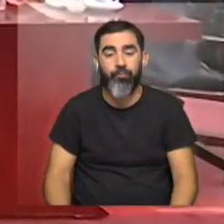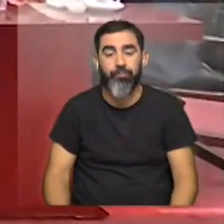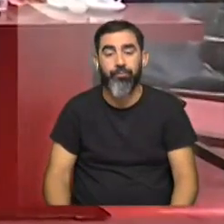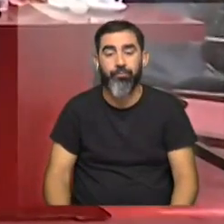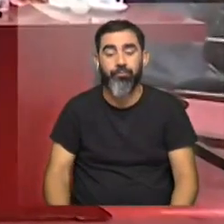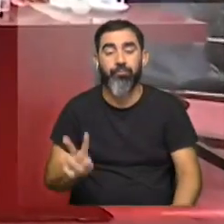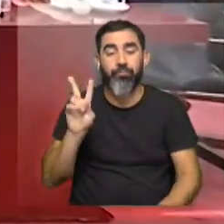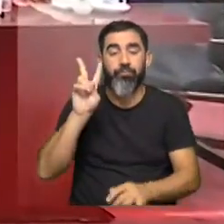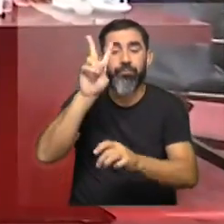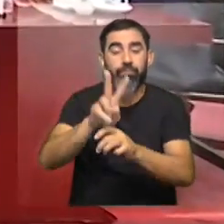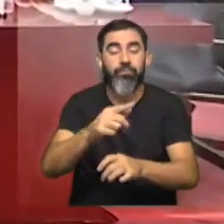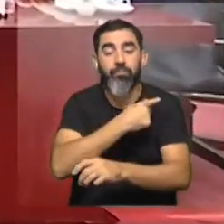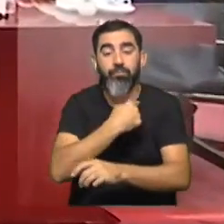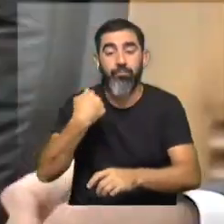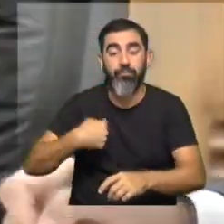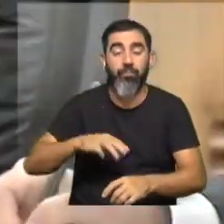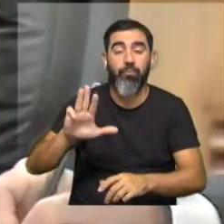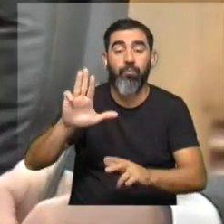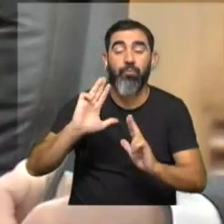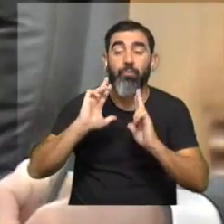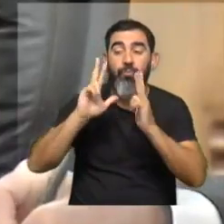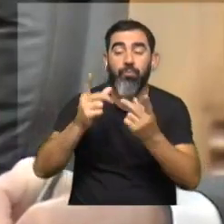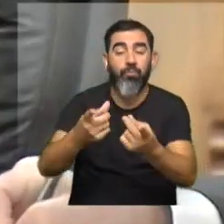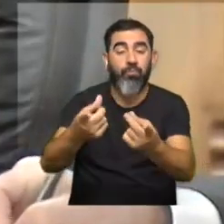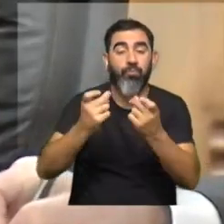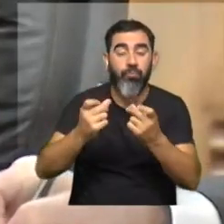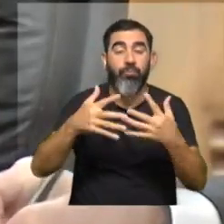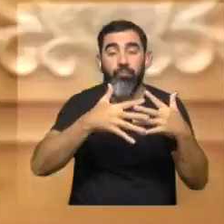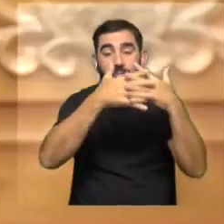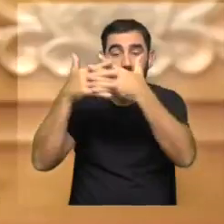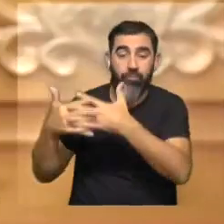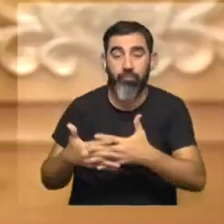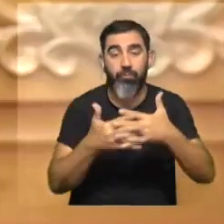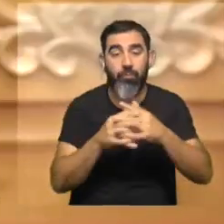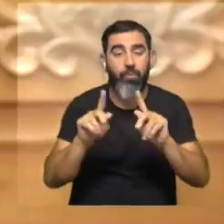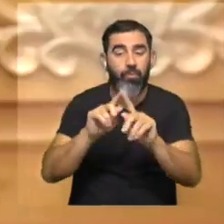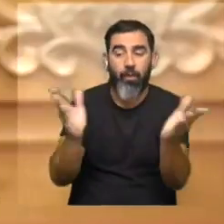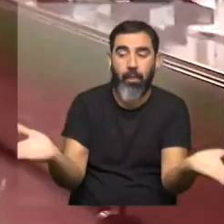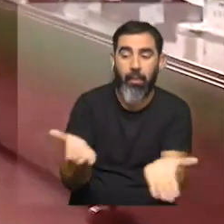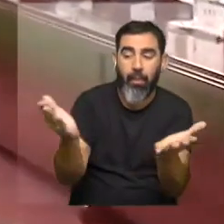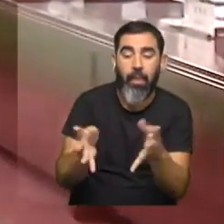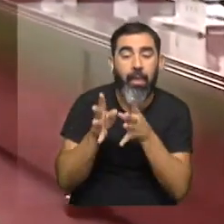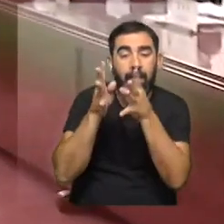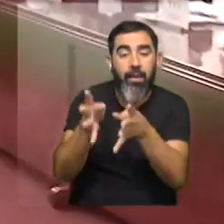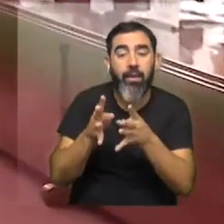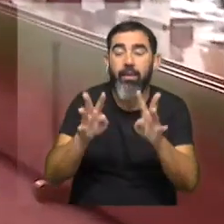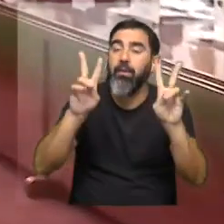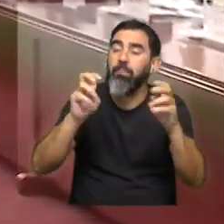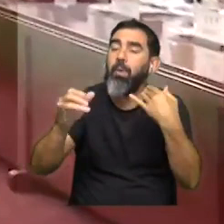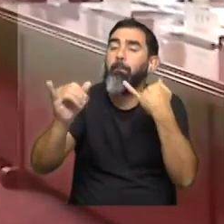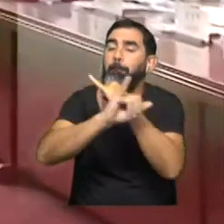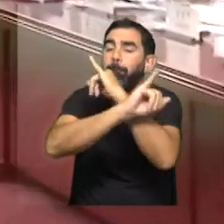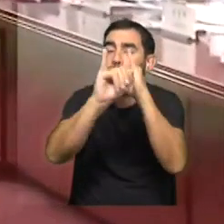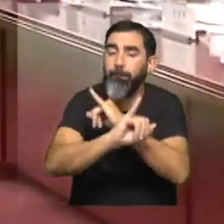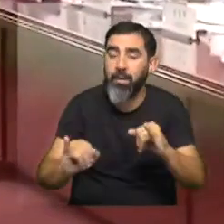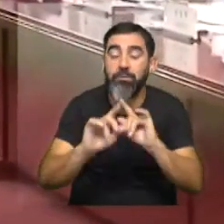Durante su visita oficial a China, Lula había afirmado que es necesario que Estados Unidos deje de alentar la guerra y empiece a hablar de paz, y que